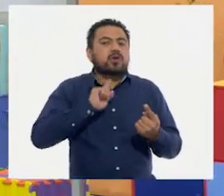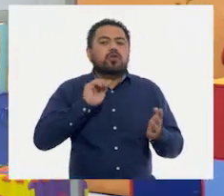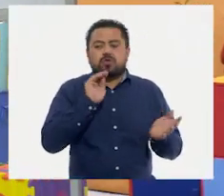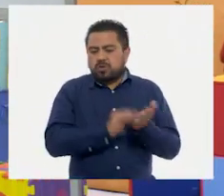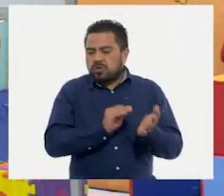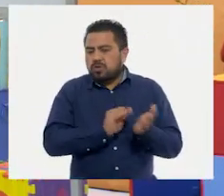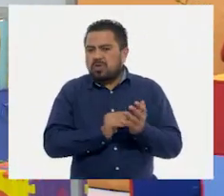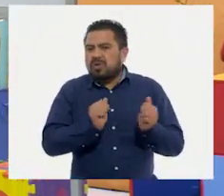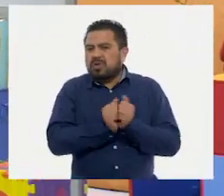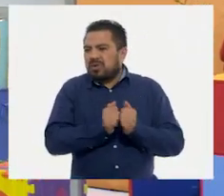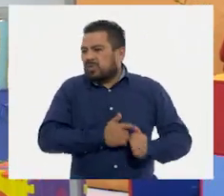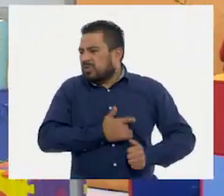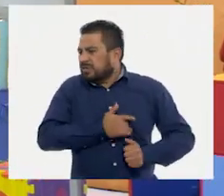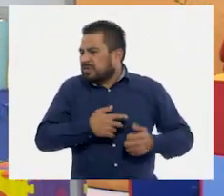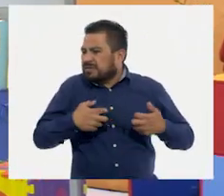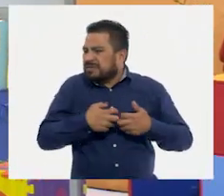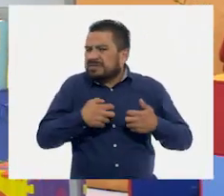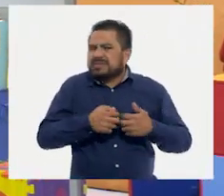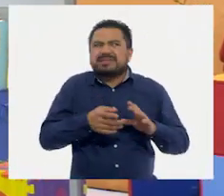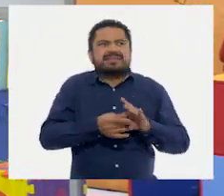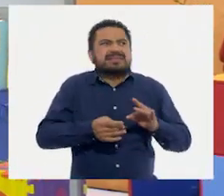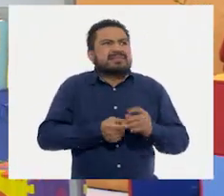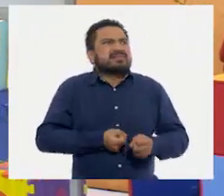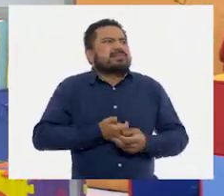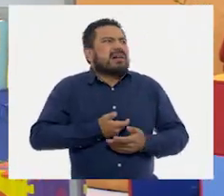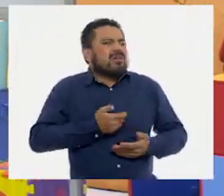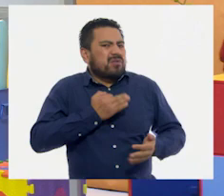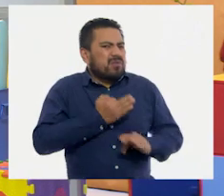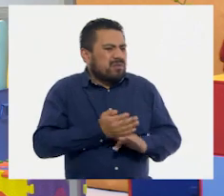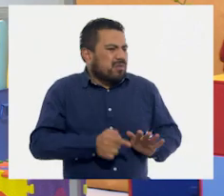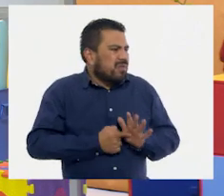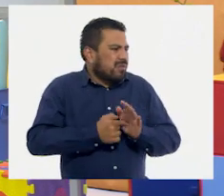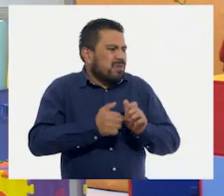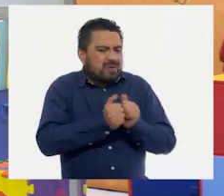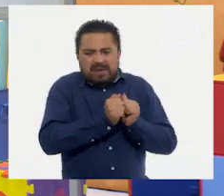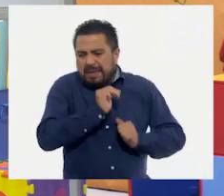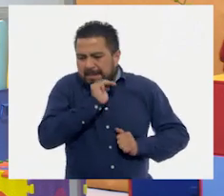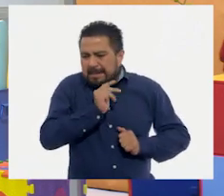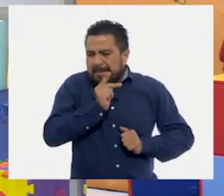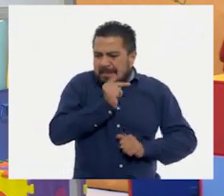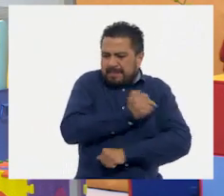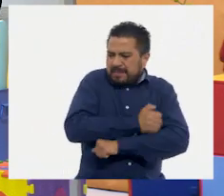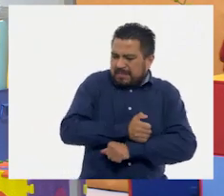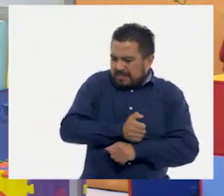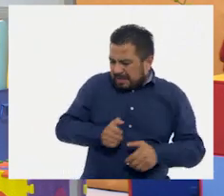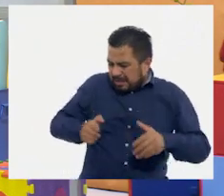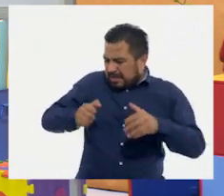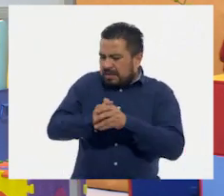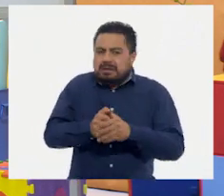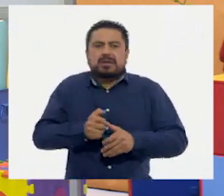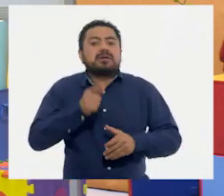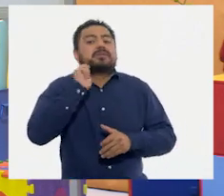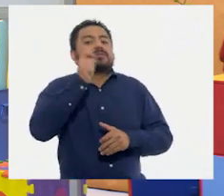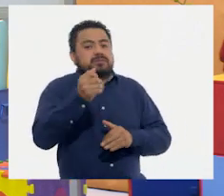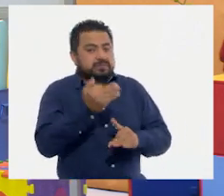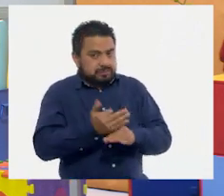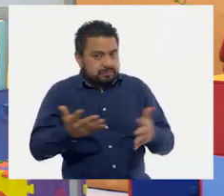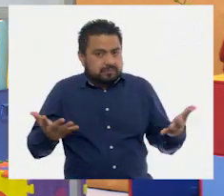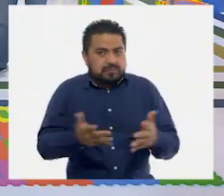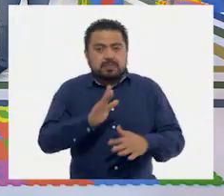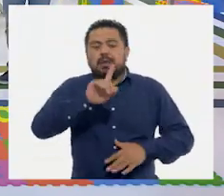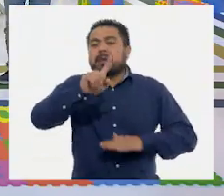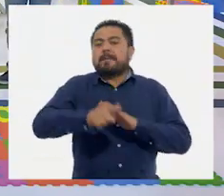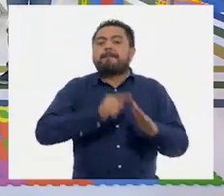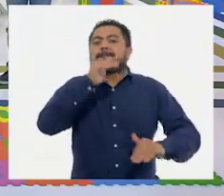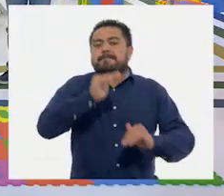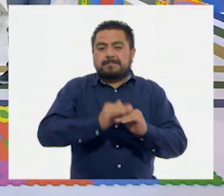todavía estén como un poquito nerviosos y digan, ay, dice que lo voy a presentar con mi mamá o mi papá o mi familia y vamos a hacerlo. Sí. Una vez